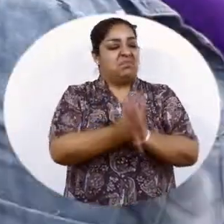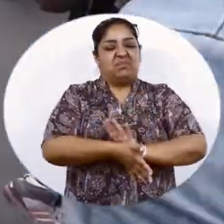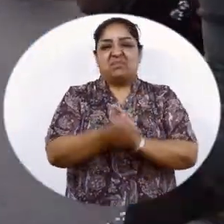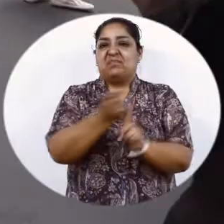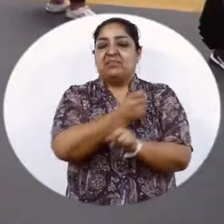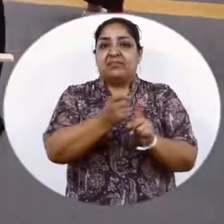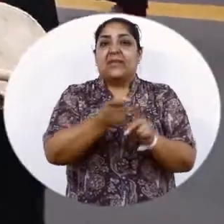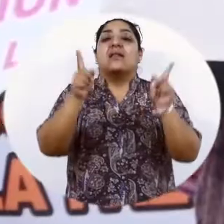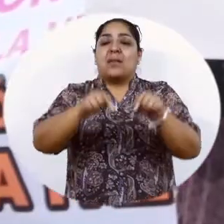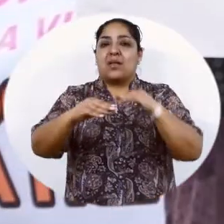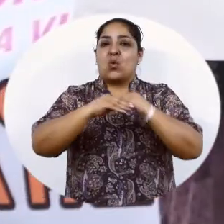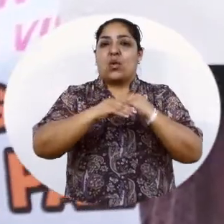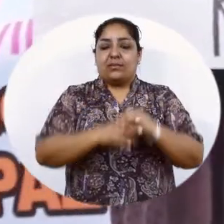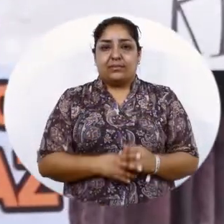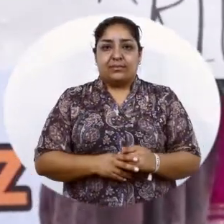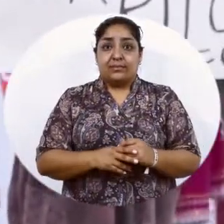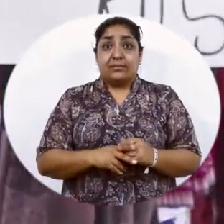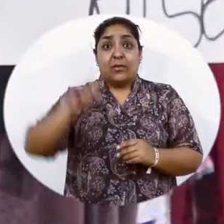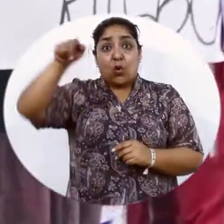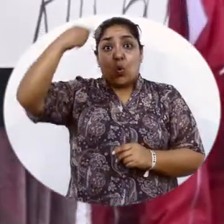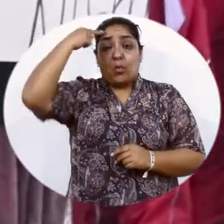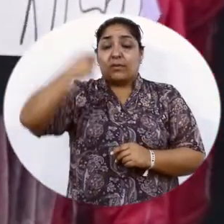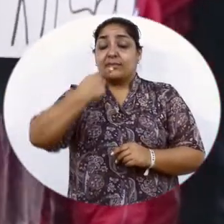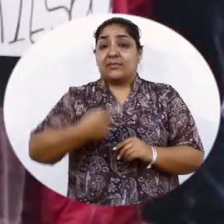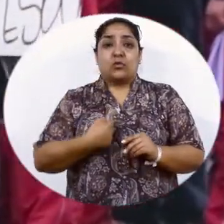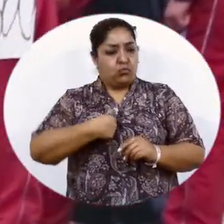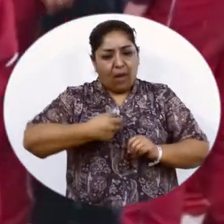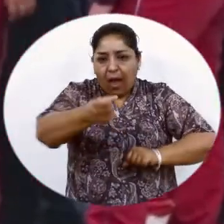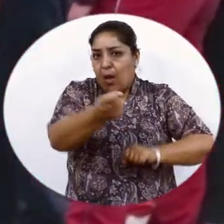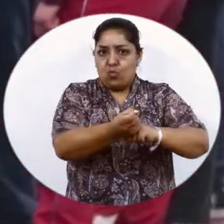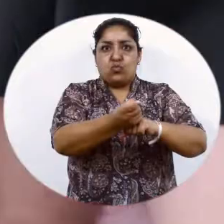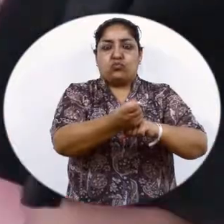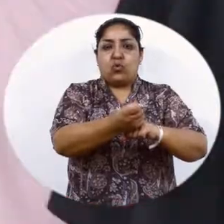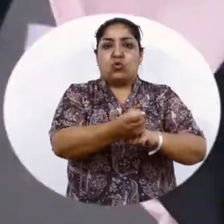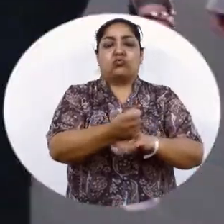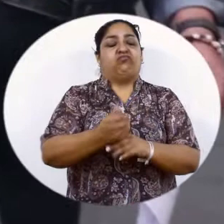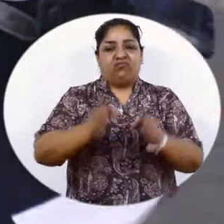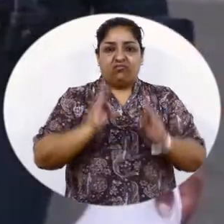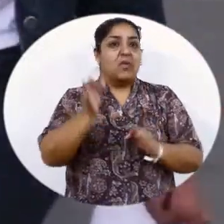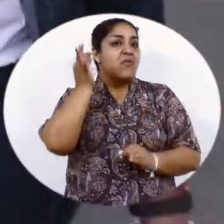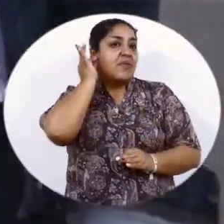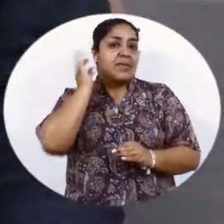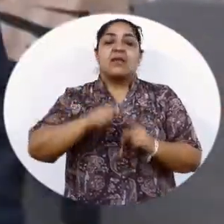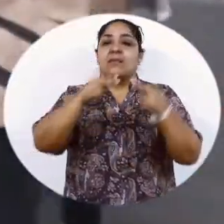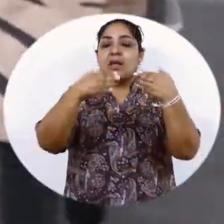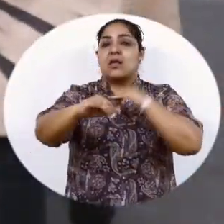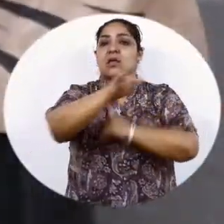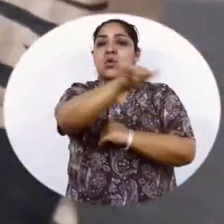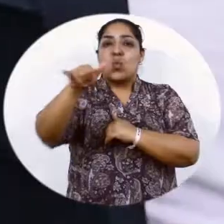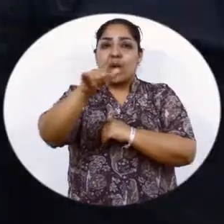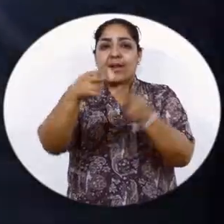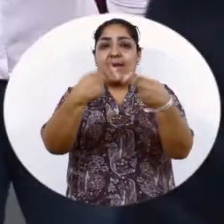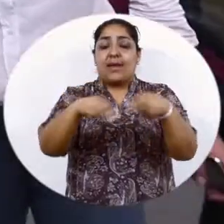existan más carencias en la mujer y sobre todo que exista igualdad el gobernador dio a conocer su apoyo irrestricto a la lucha femenina y por la igualdad de género